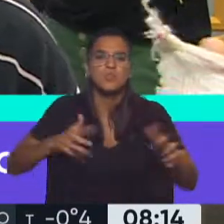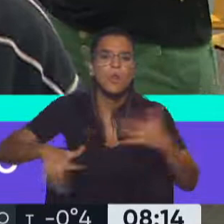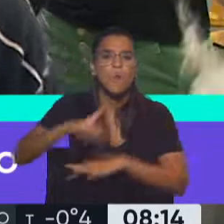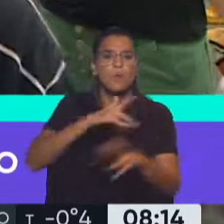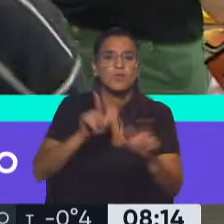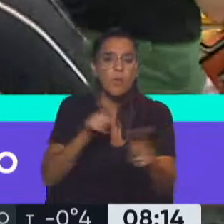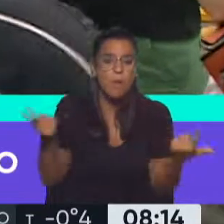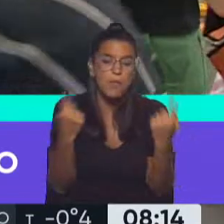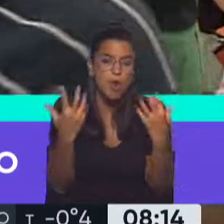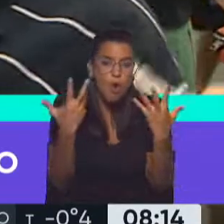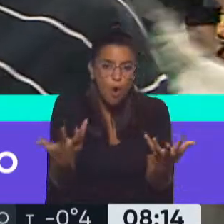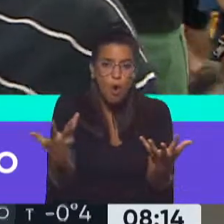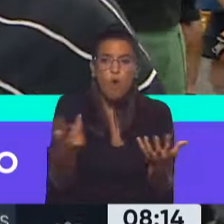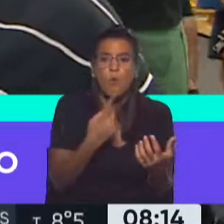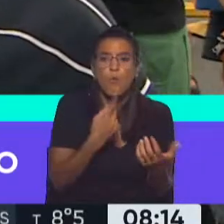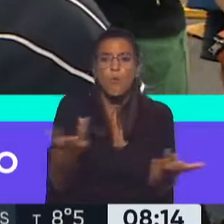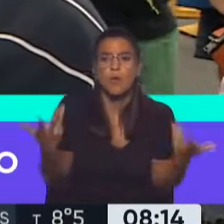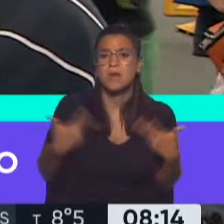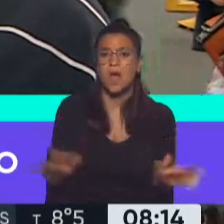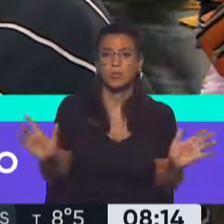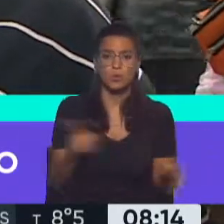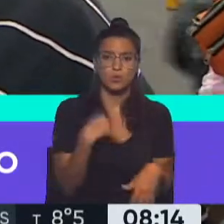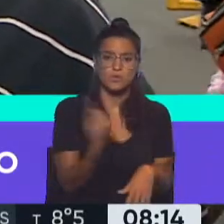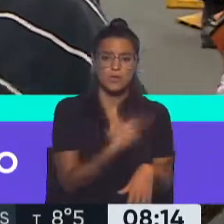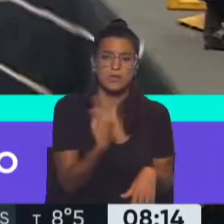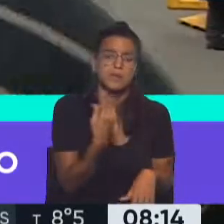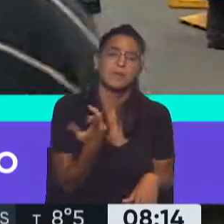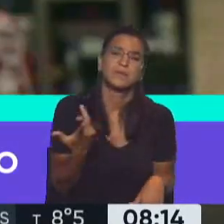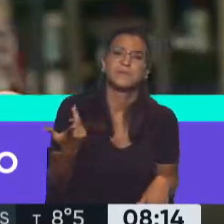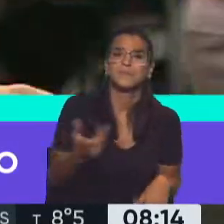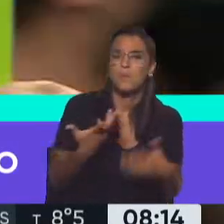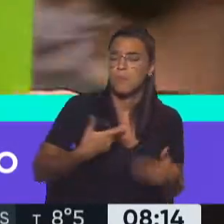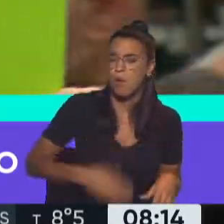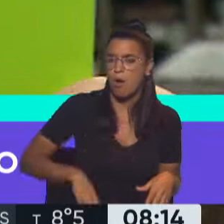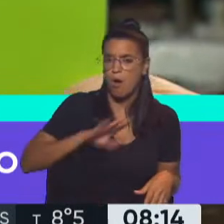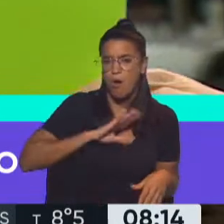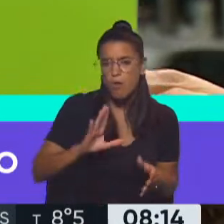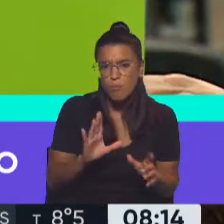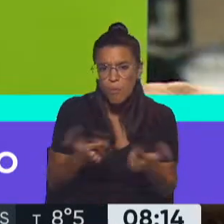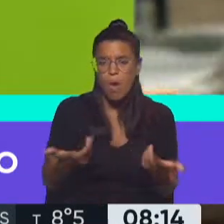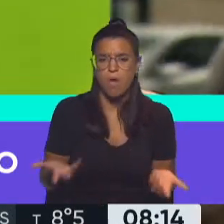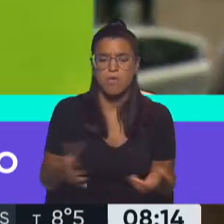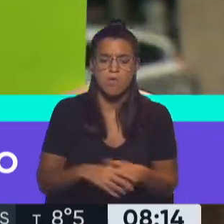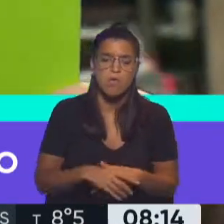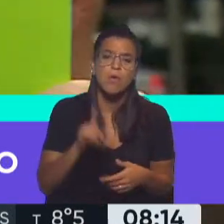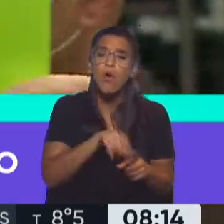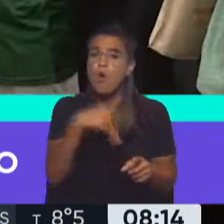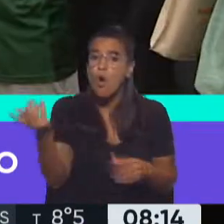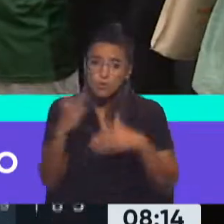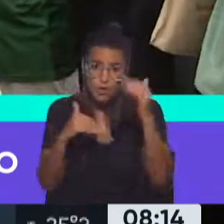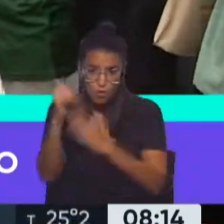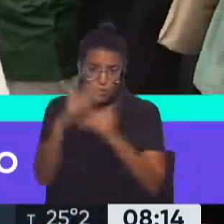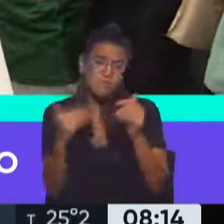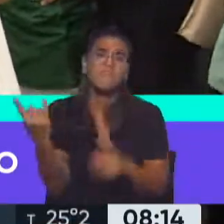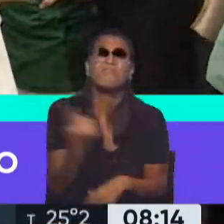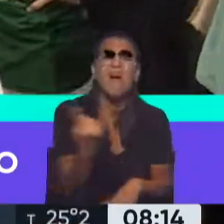movilizarse. Pero obviamente es una reacción natural la que estamos teniendo. Es de indignación. Ya hemos visto en otras obras que es